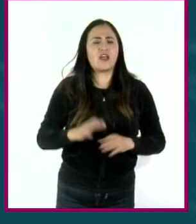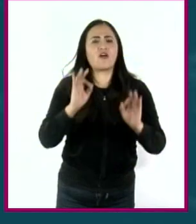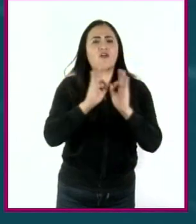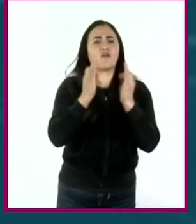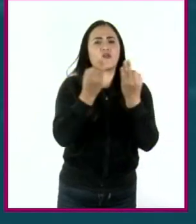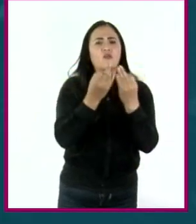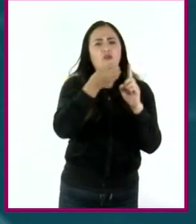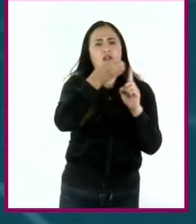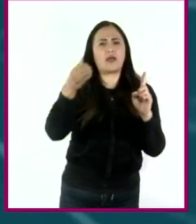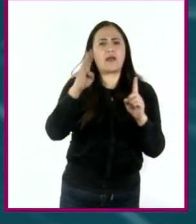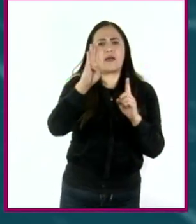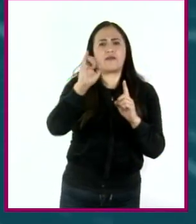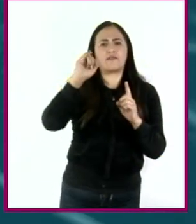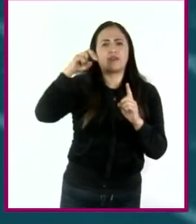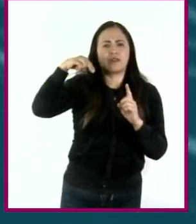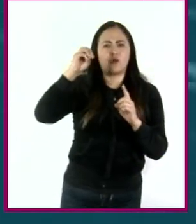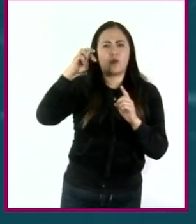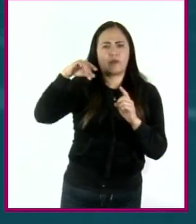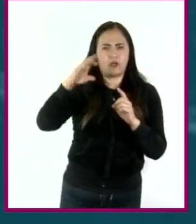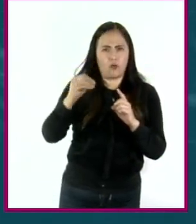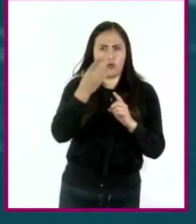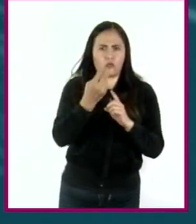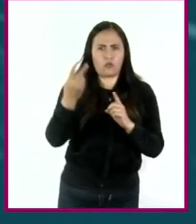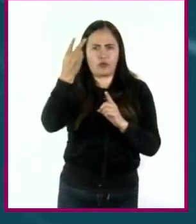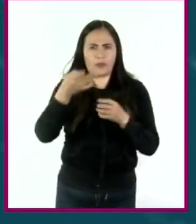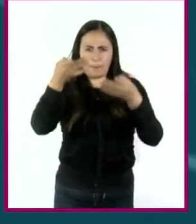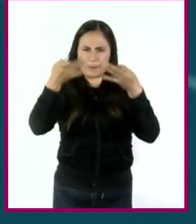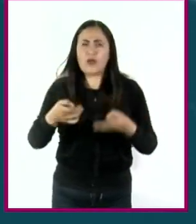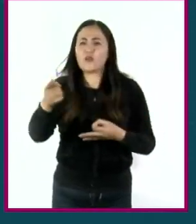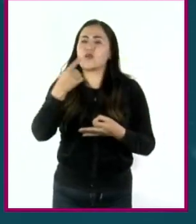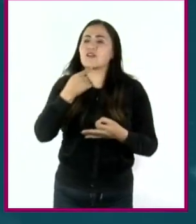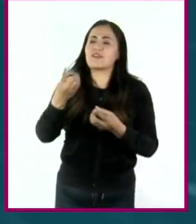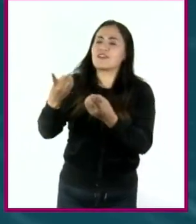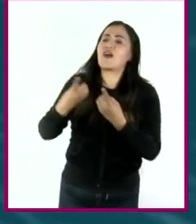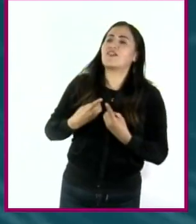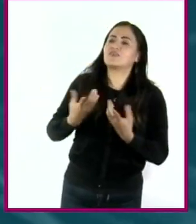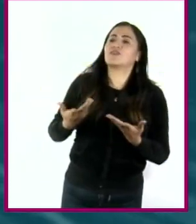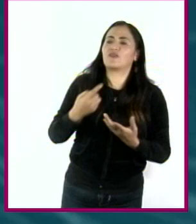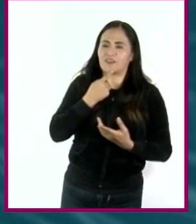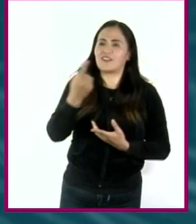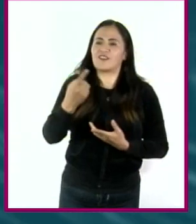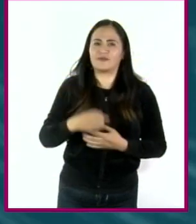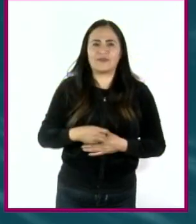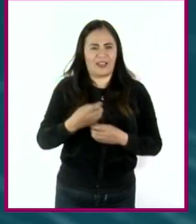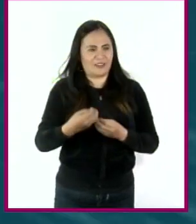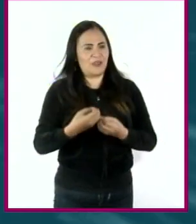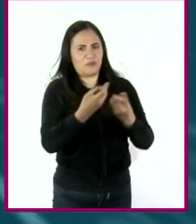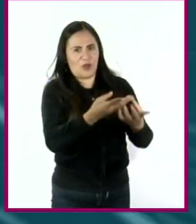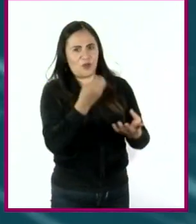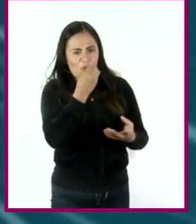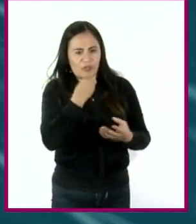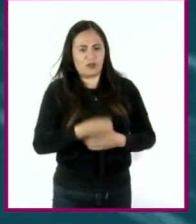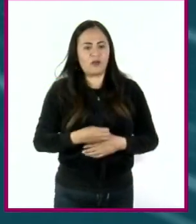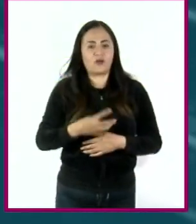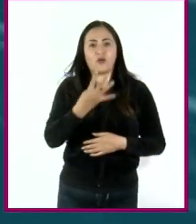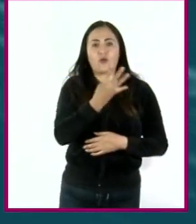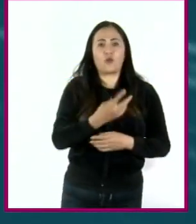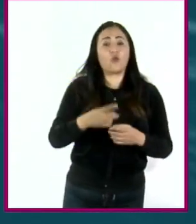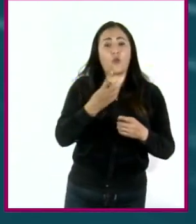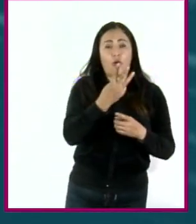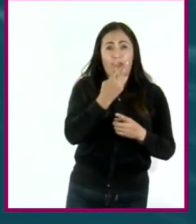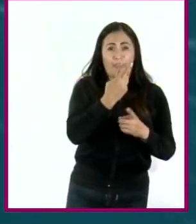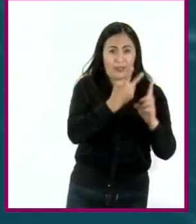binomio cuadrado perfecto? ¿Qué me das si te la digo? Te invito a unos esquites. Chécate, ¿eh? El cuadrado del primer